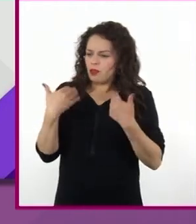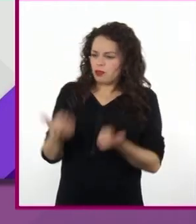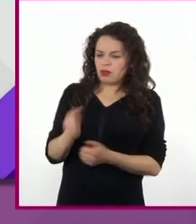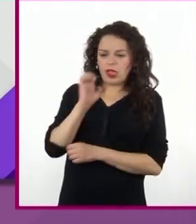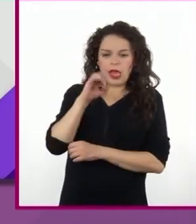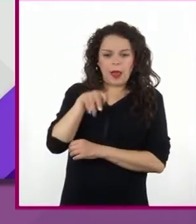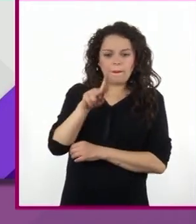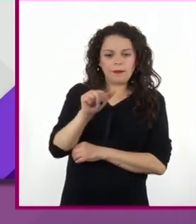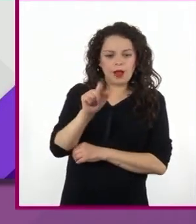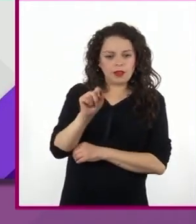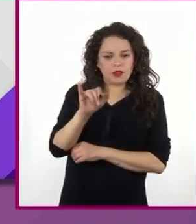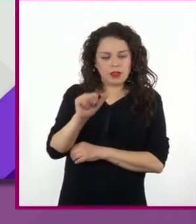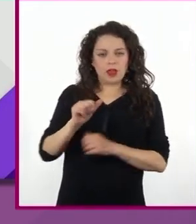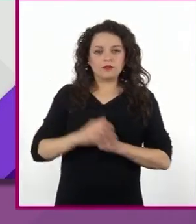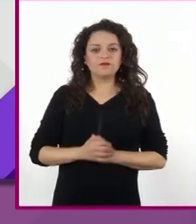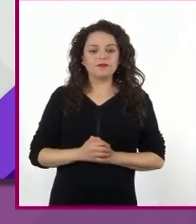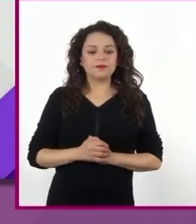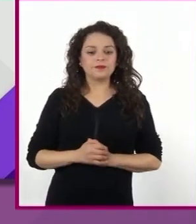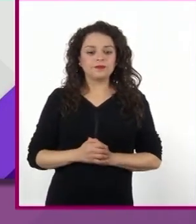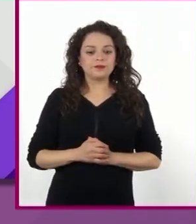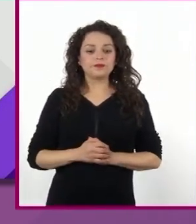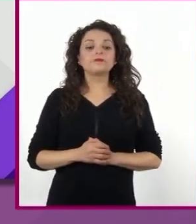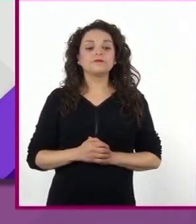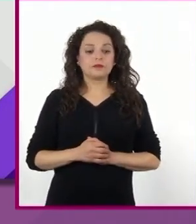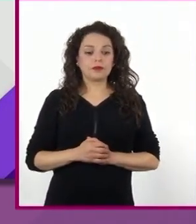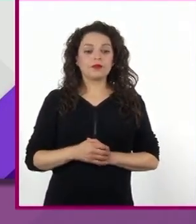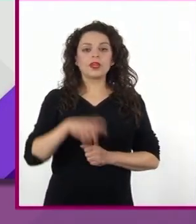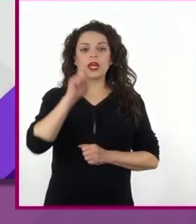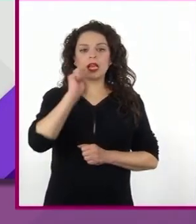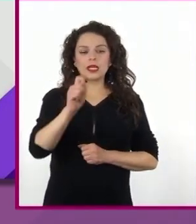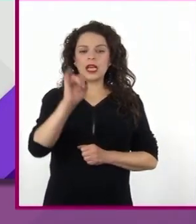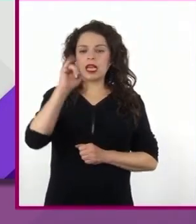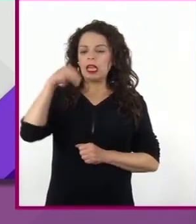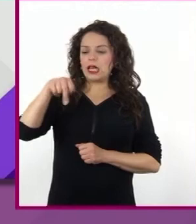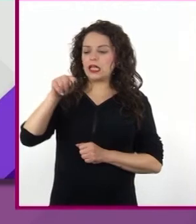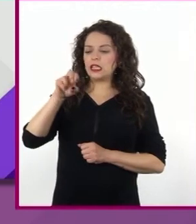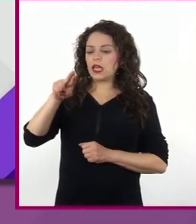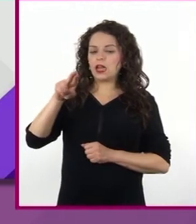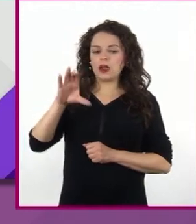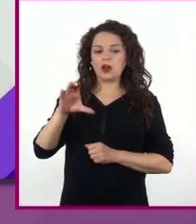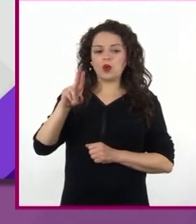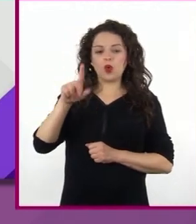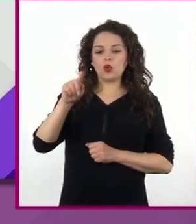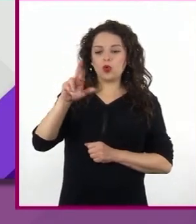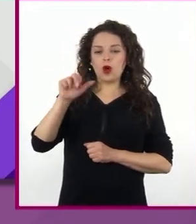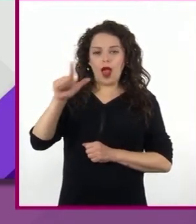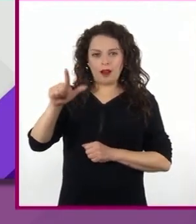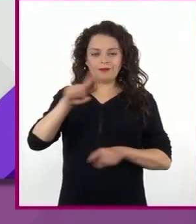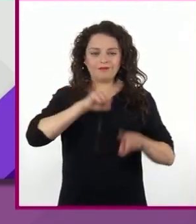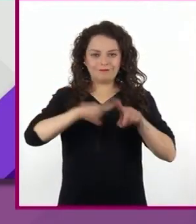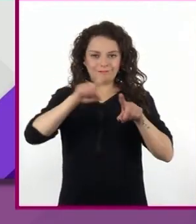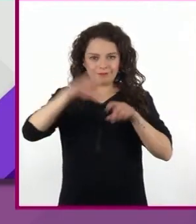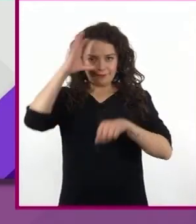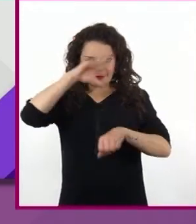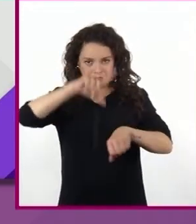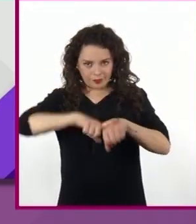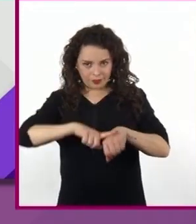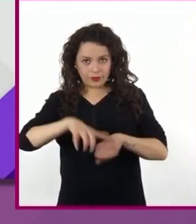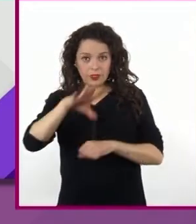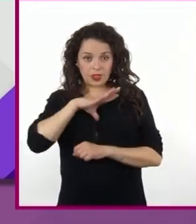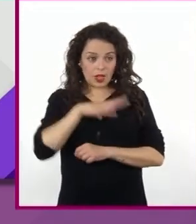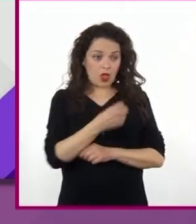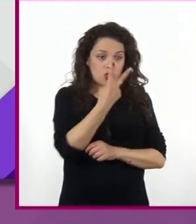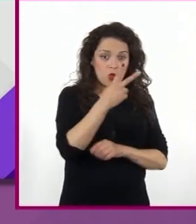En tanto, intercultural o interculturalidad se define como la presencia e interacción entre dos o